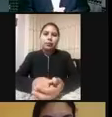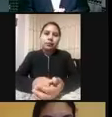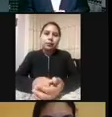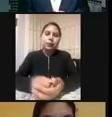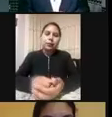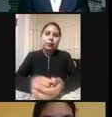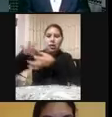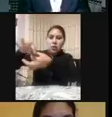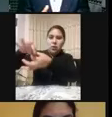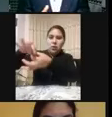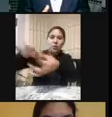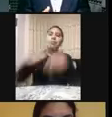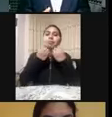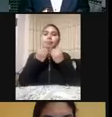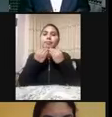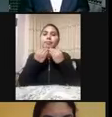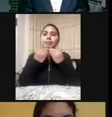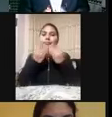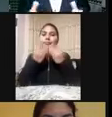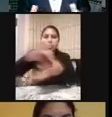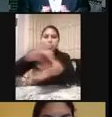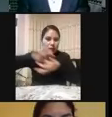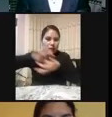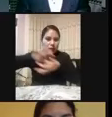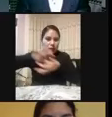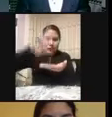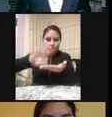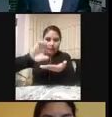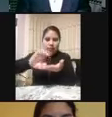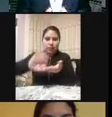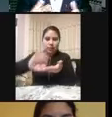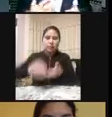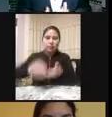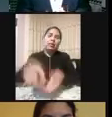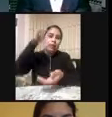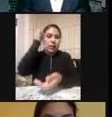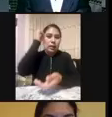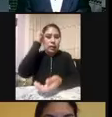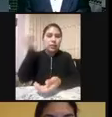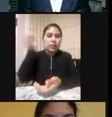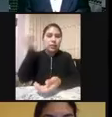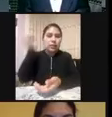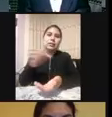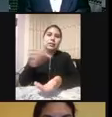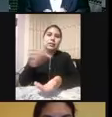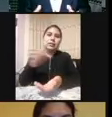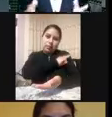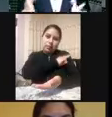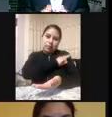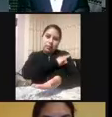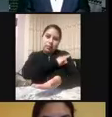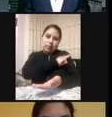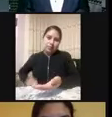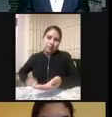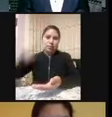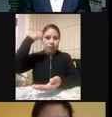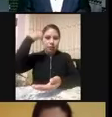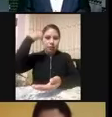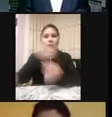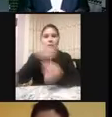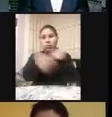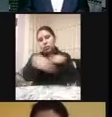con Discapacidad, que es dependiente de la Dirección de Desarrollo Integral del Gobierno Autónomo Municipal del Alto. Estamos con este ciclo de